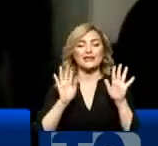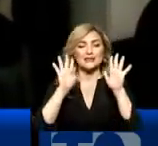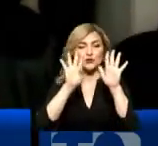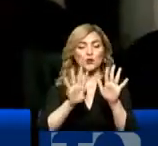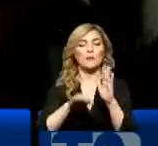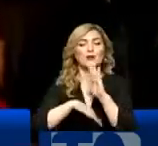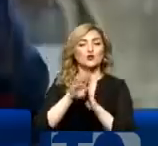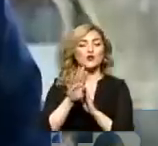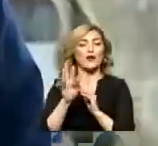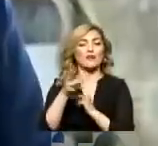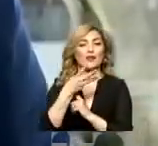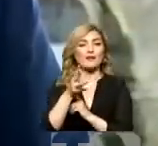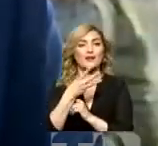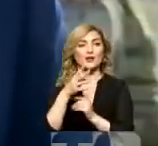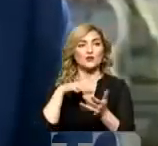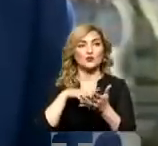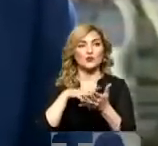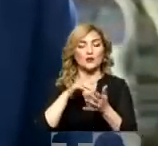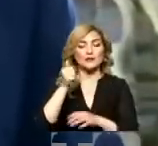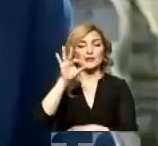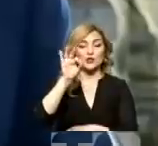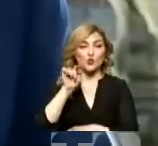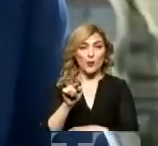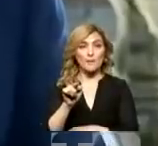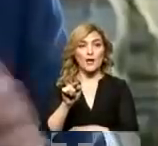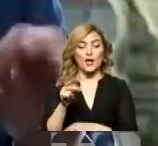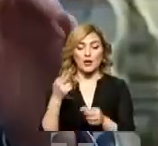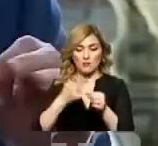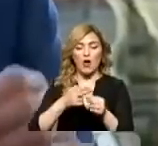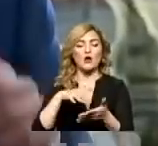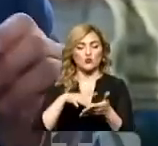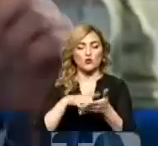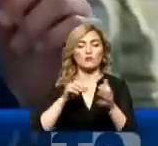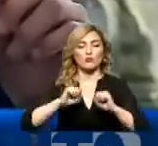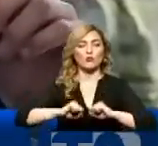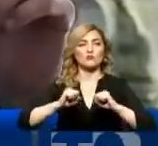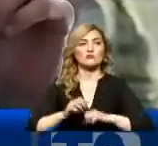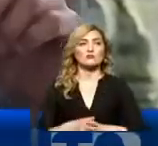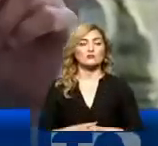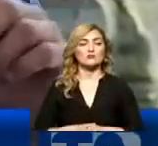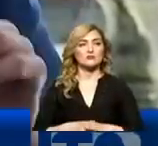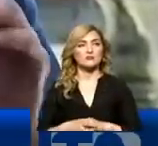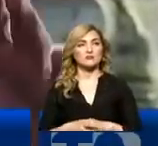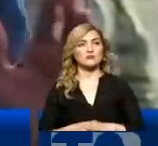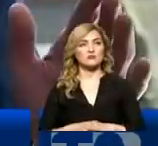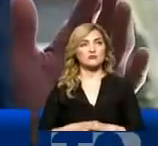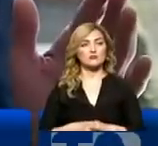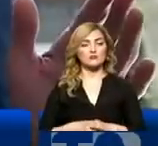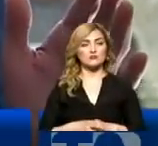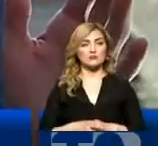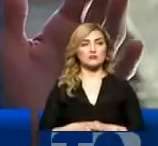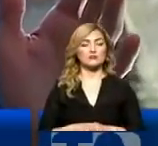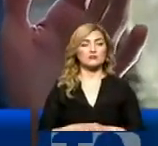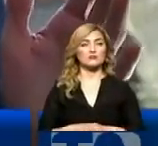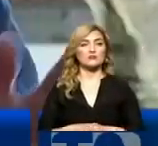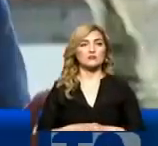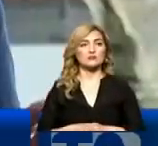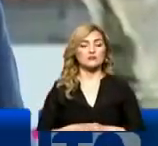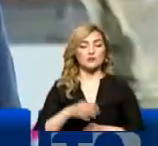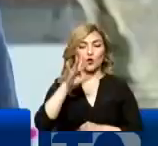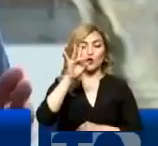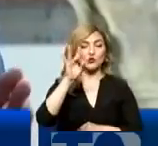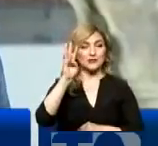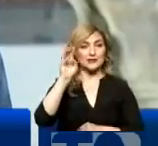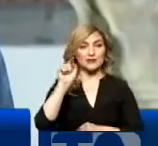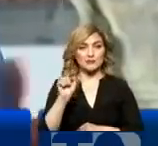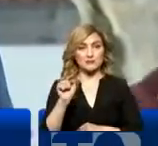línea. Estamos hablando de 19.000 cupos, exactamente, es decir, adicionales, es decir, de